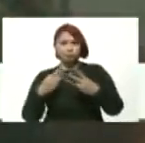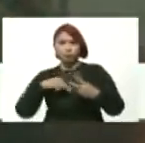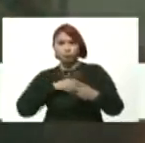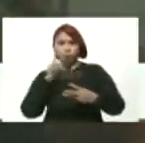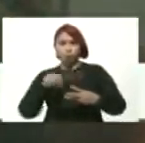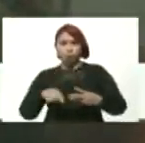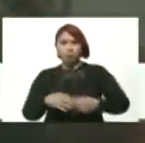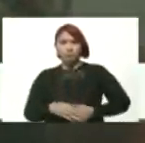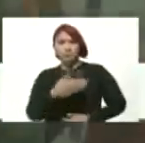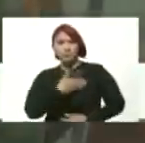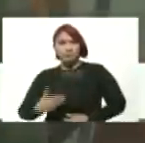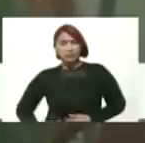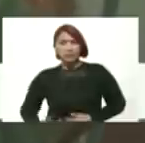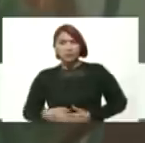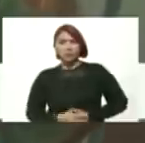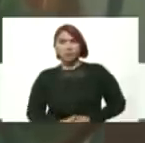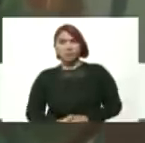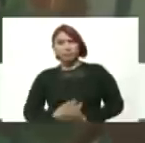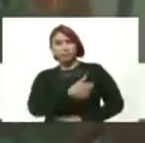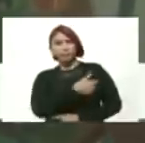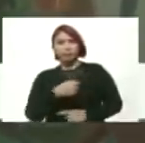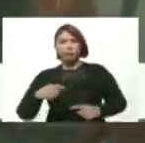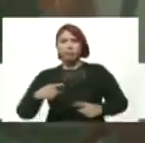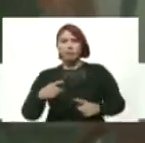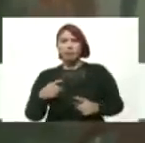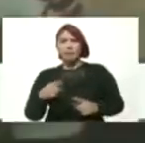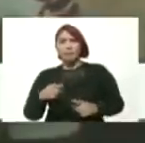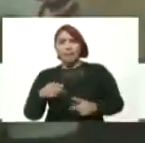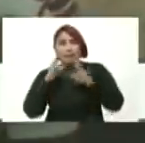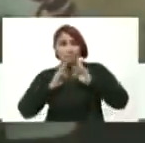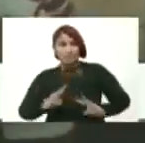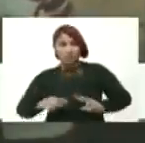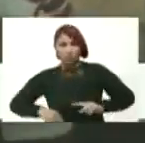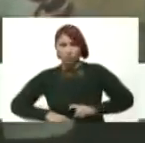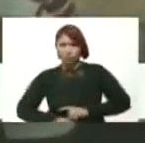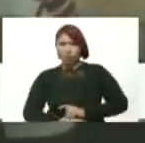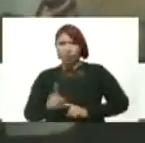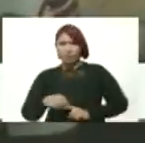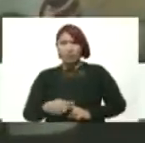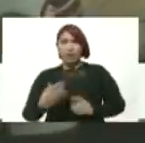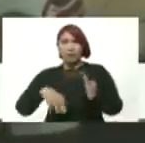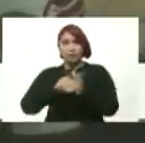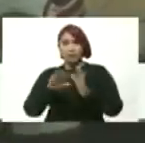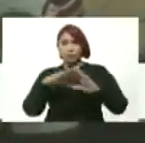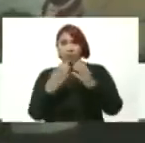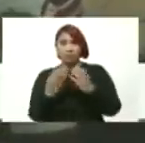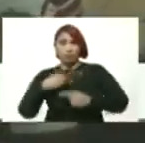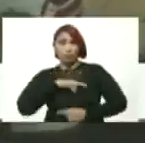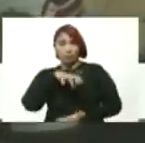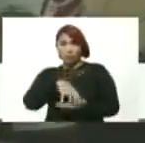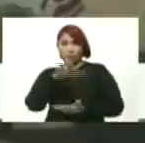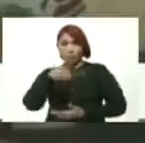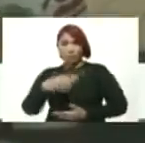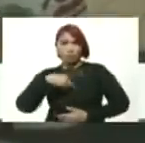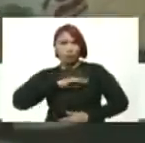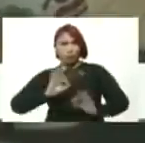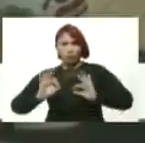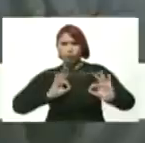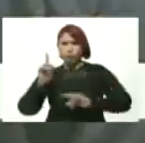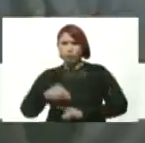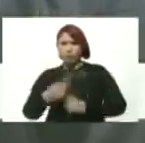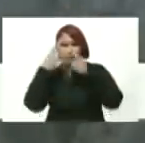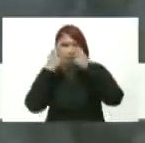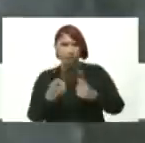también presidentes desparasitando por darle un dato nosotros ya para el regreso a clase en nuestro estado estamos preparados y hemos